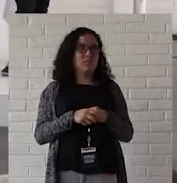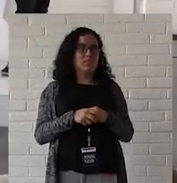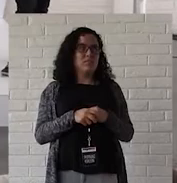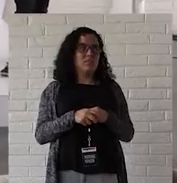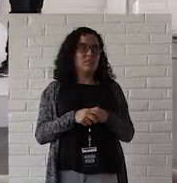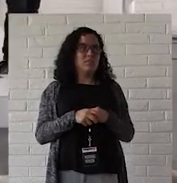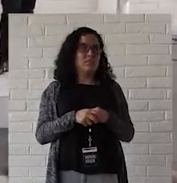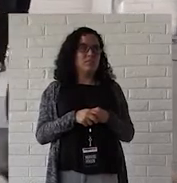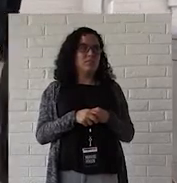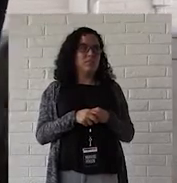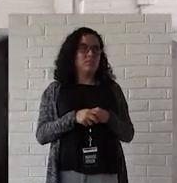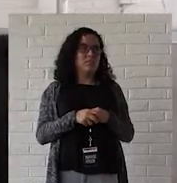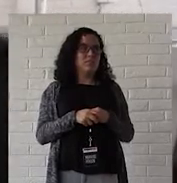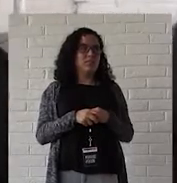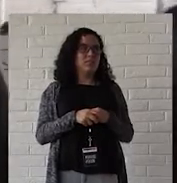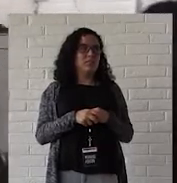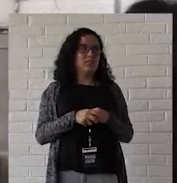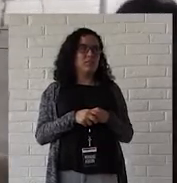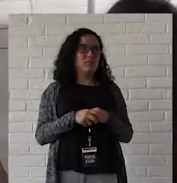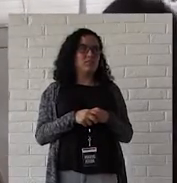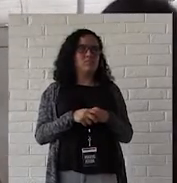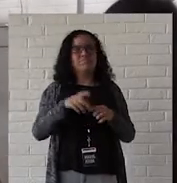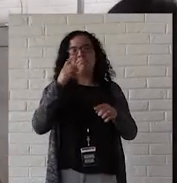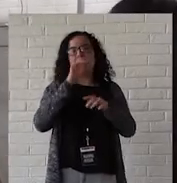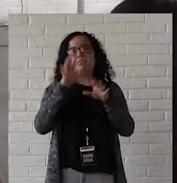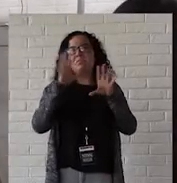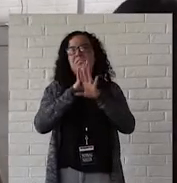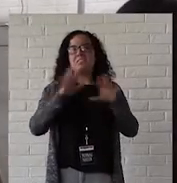Bueno, pues ya Lara lo arruinó.